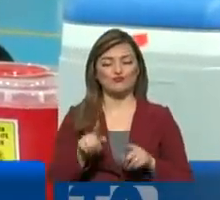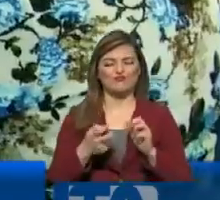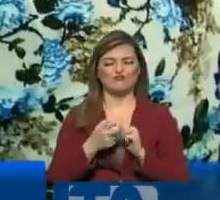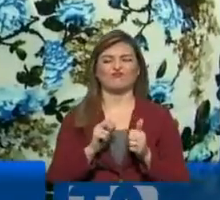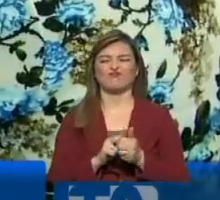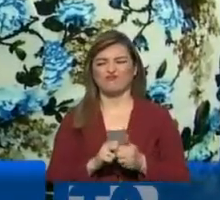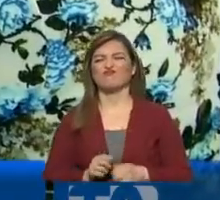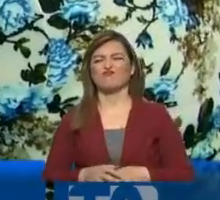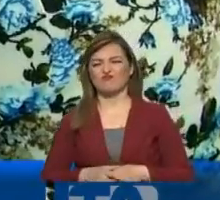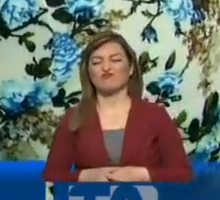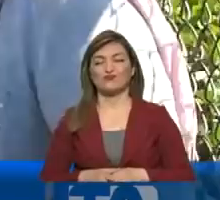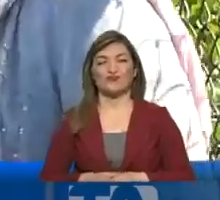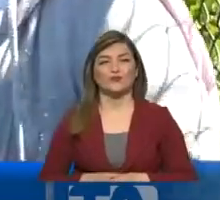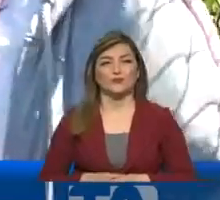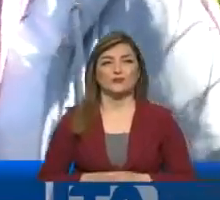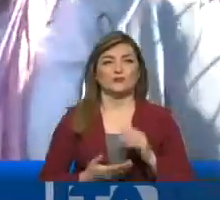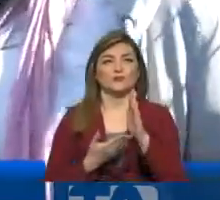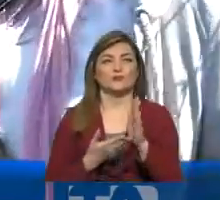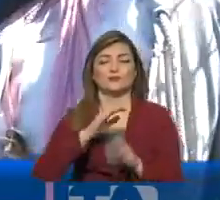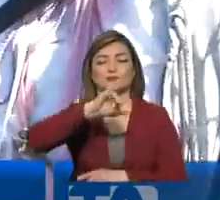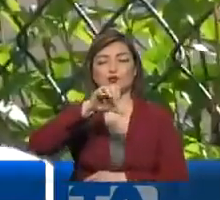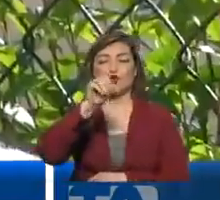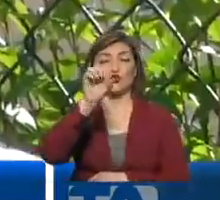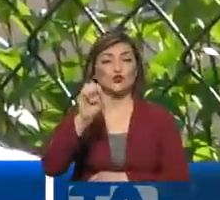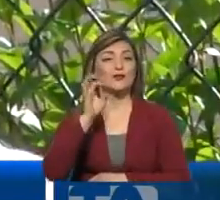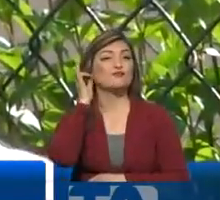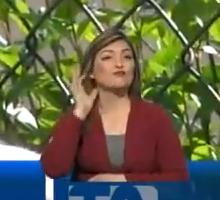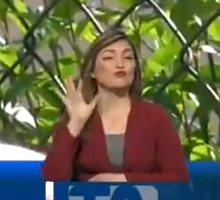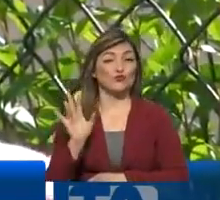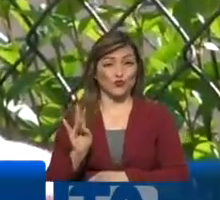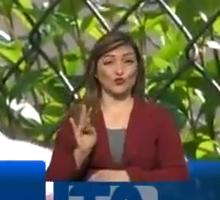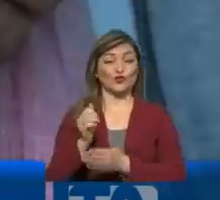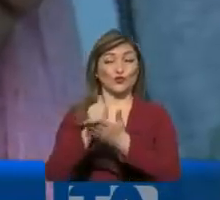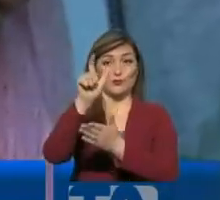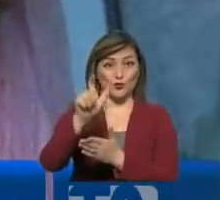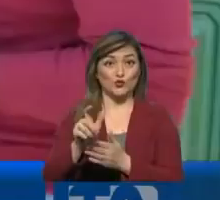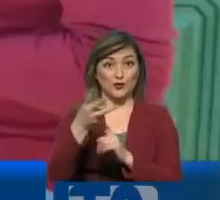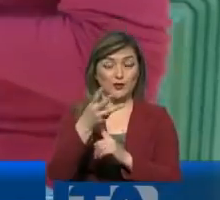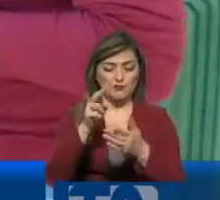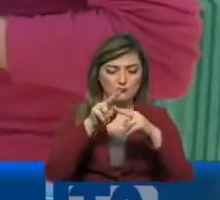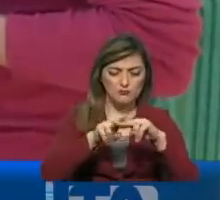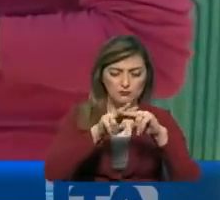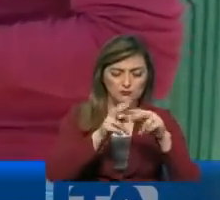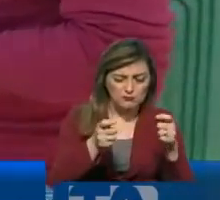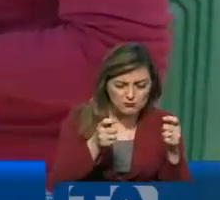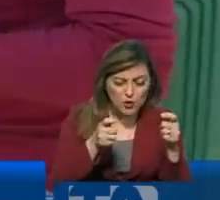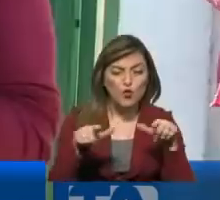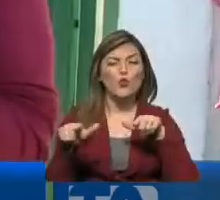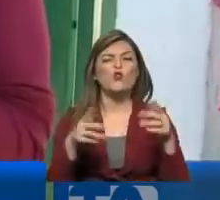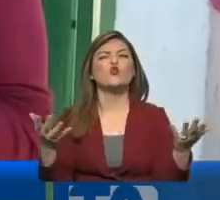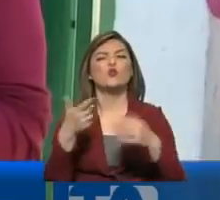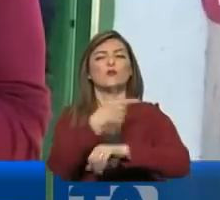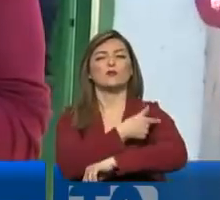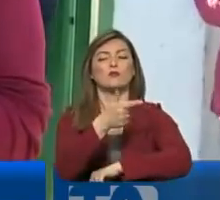hay varias inquietudes ciudadanas, como el caso de José. Él y su esposa, gracias a la ayuda de personas cercanas, pudieron revisar el link